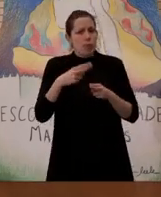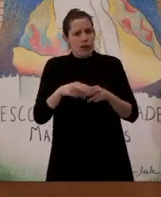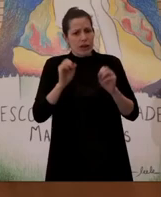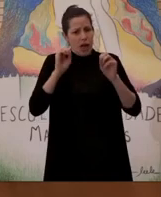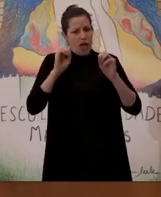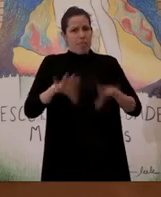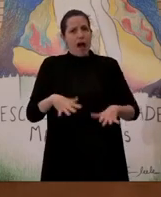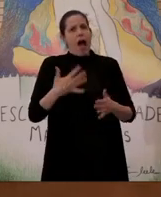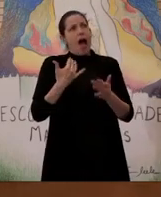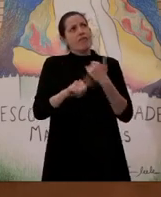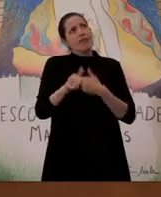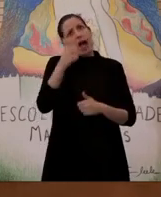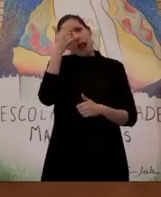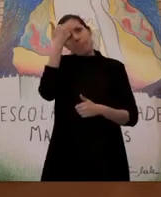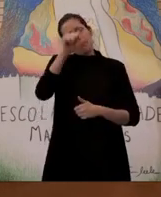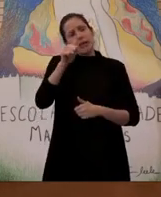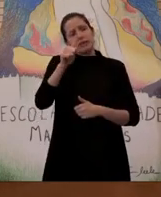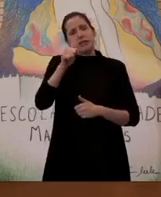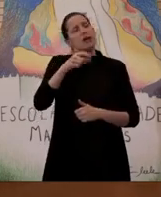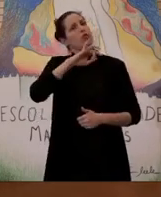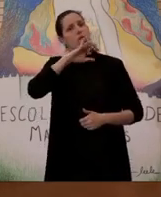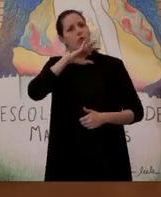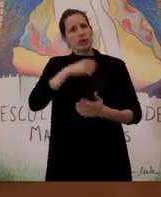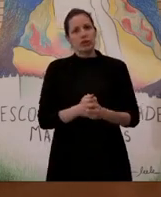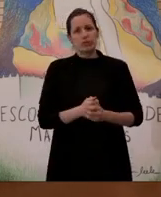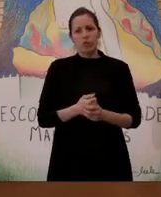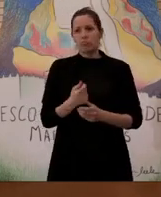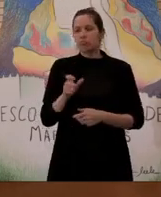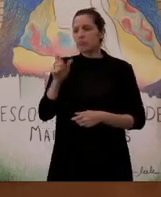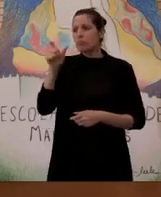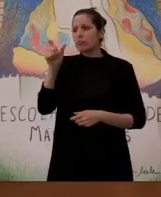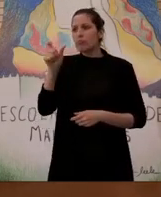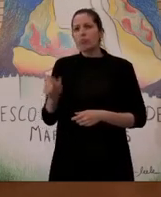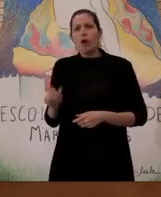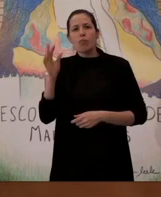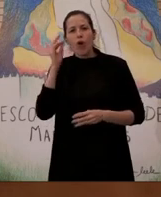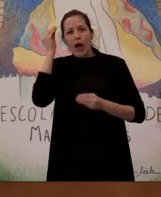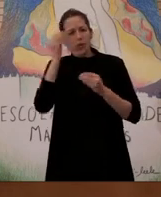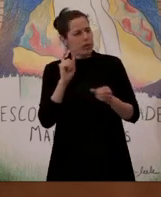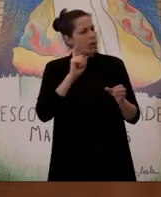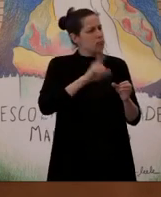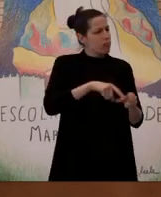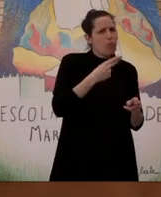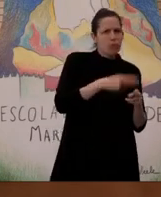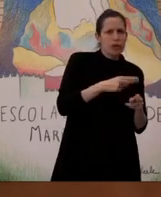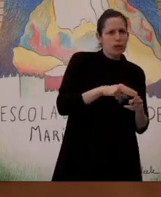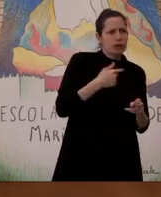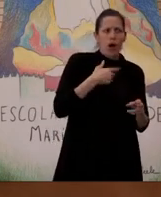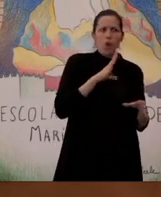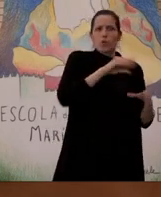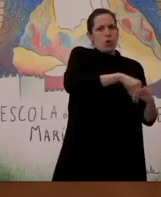contentos y un montón de mujeres que están pensando en meterse en política dirán Ay no me meto que ahí deben dar una de paus